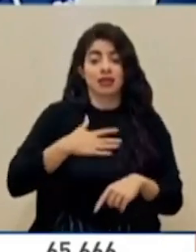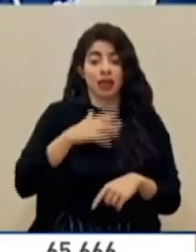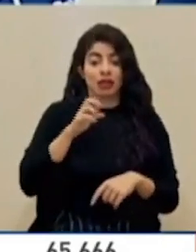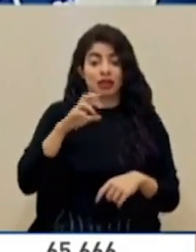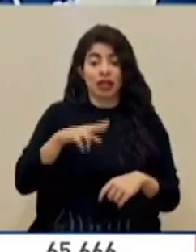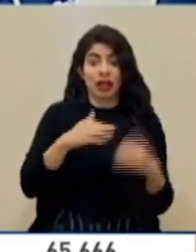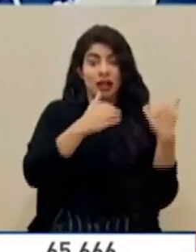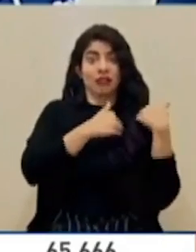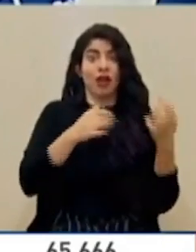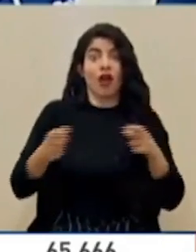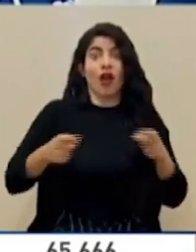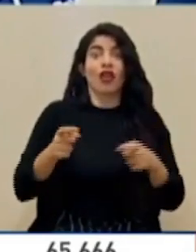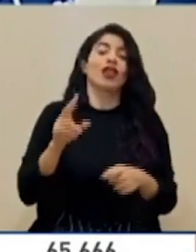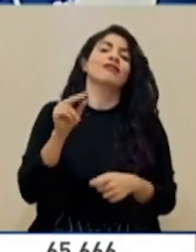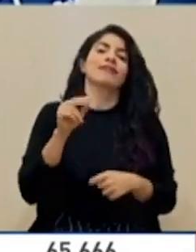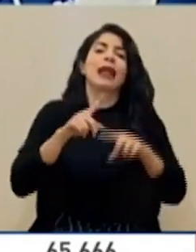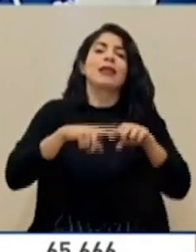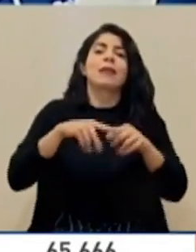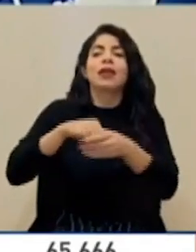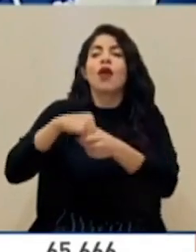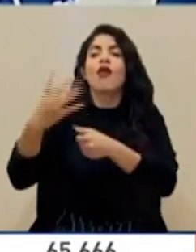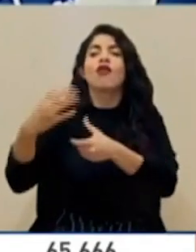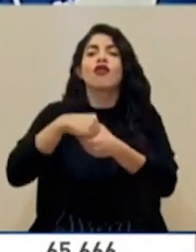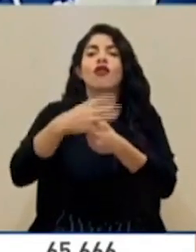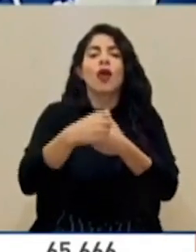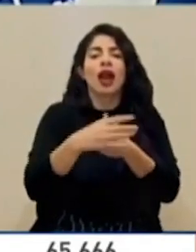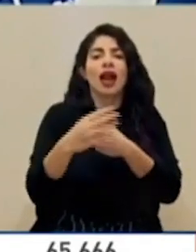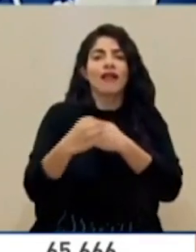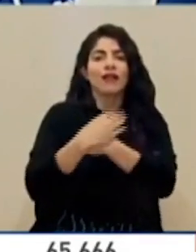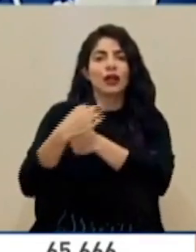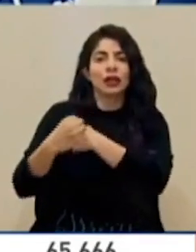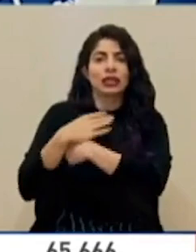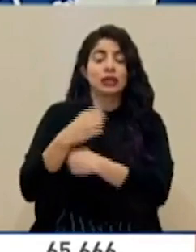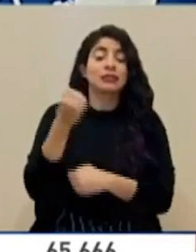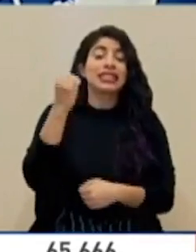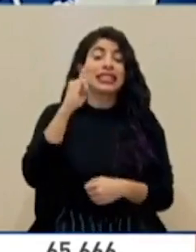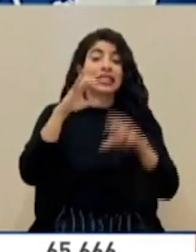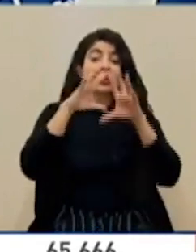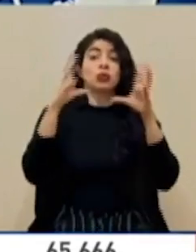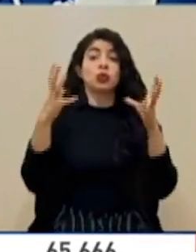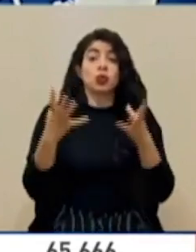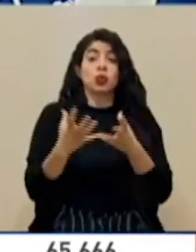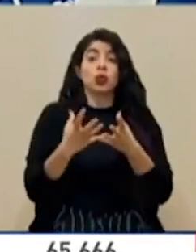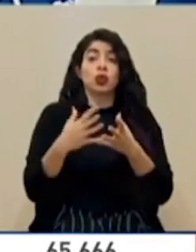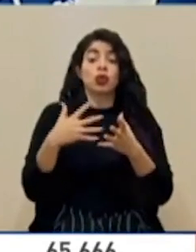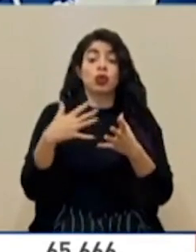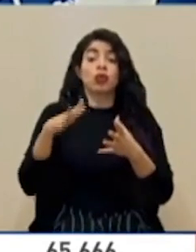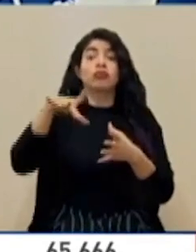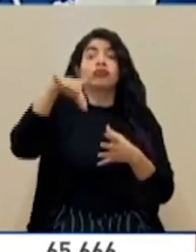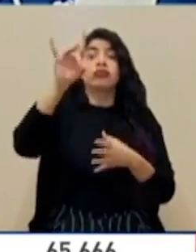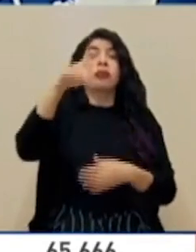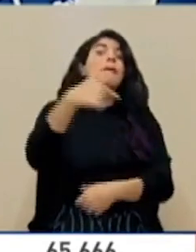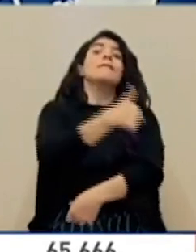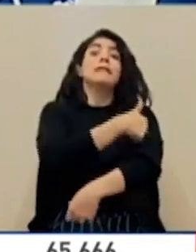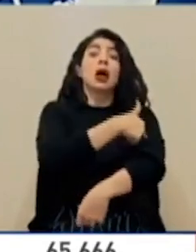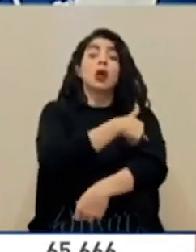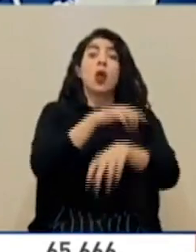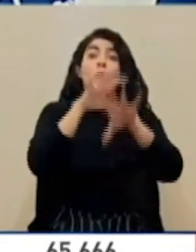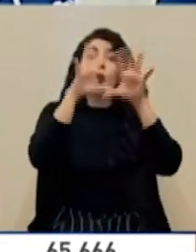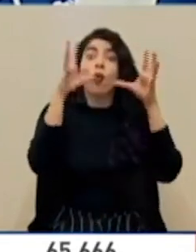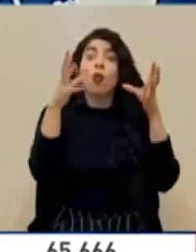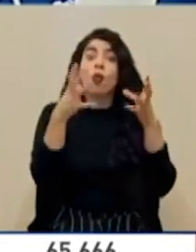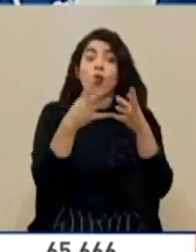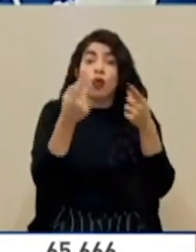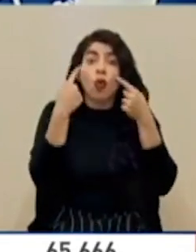Rica. Yo creo que si el mundo logra encontrar una vacuna y controlar la pandemia a nivel global lo